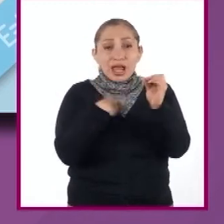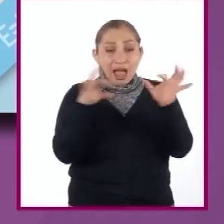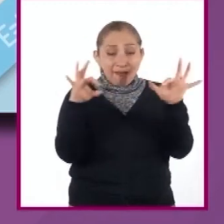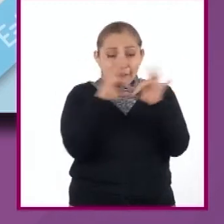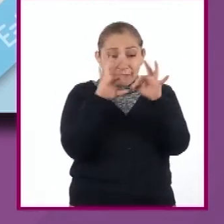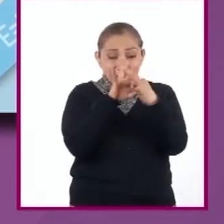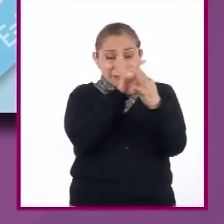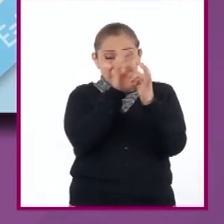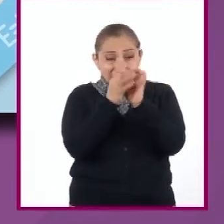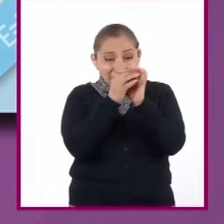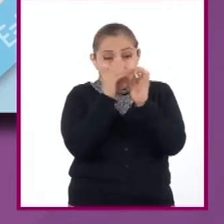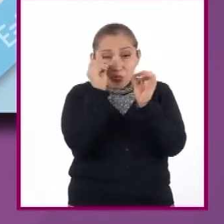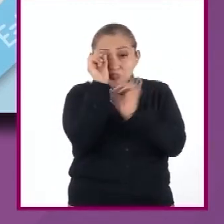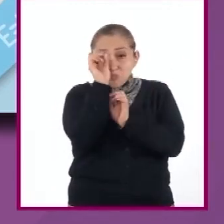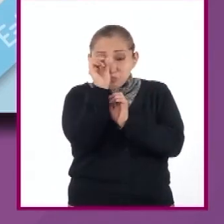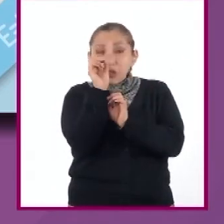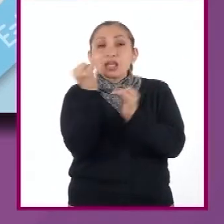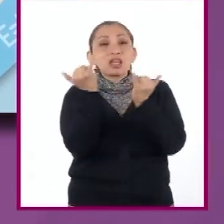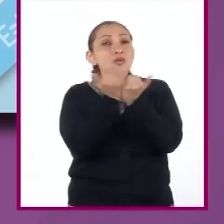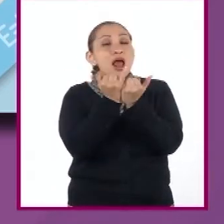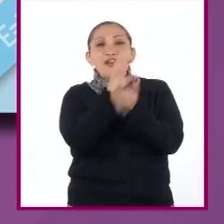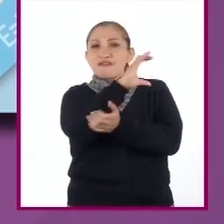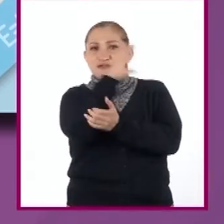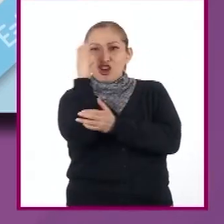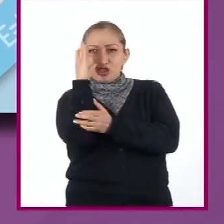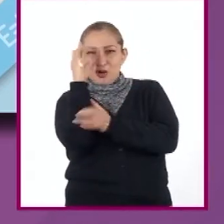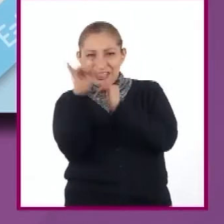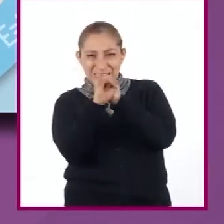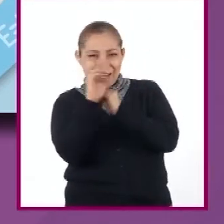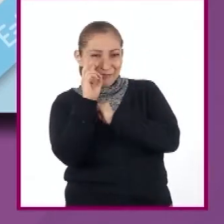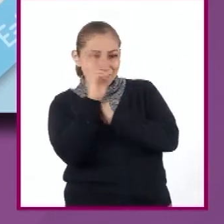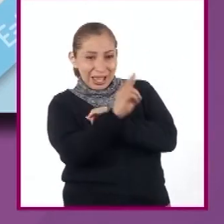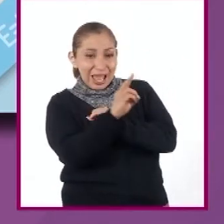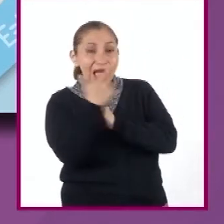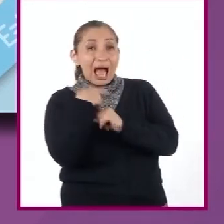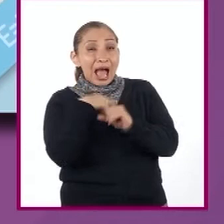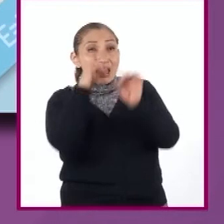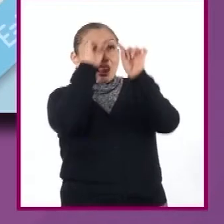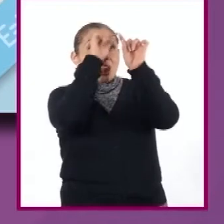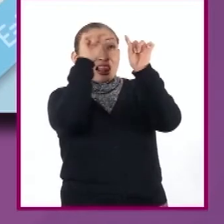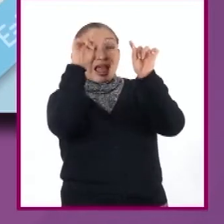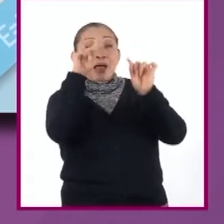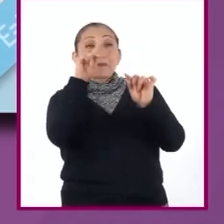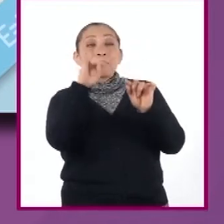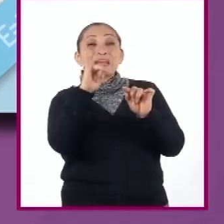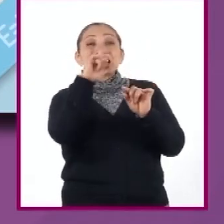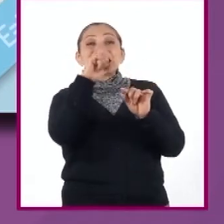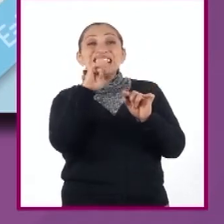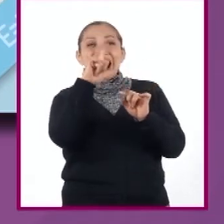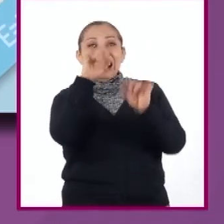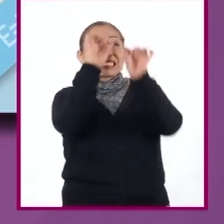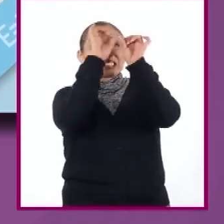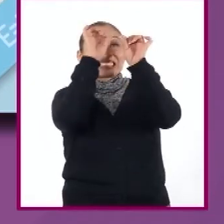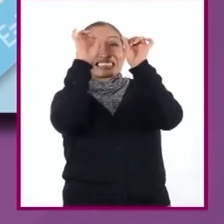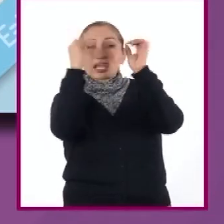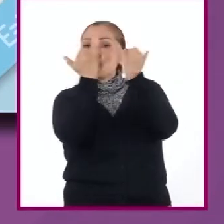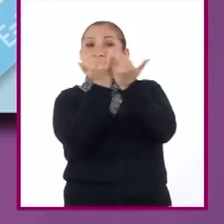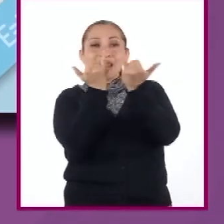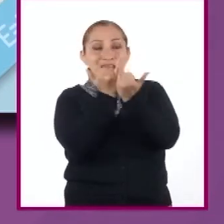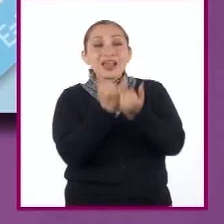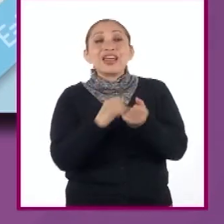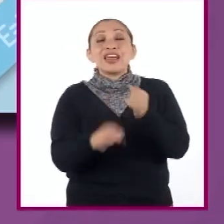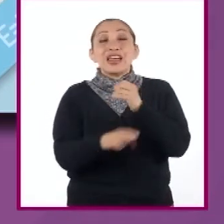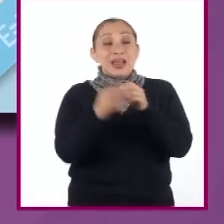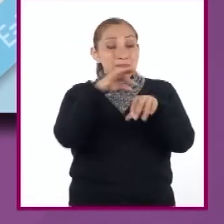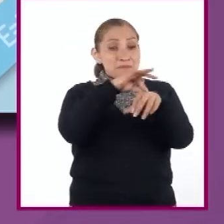unidades mínimas de materia. Igual que una fotografía digital está compuesta por píxeles individuales. También la materia viva